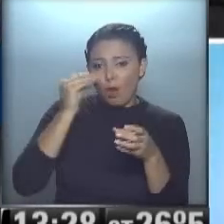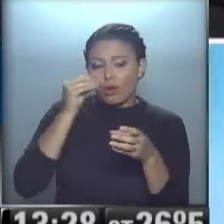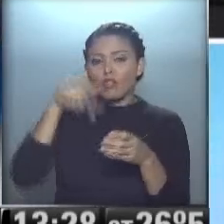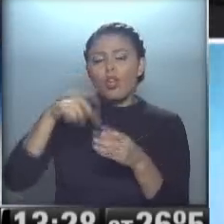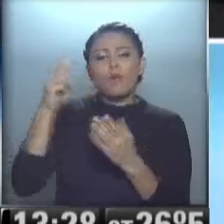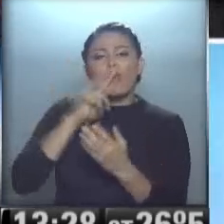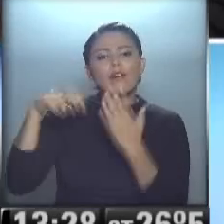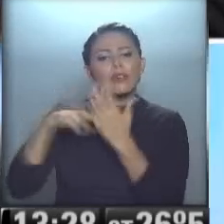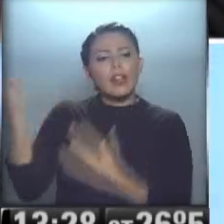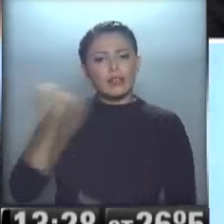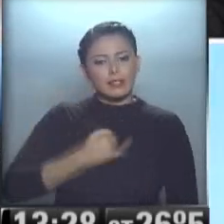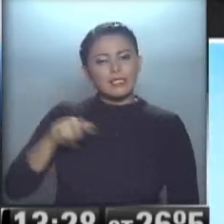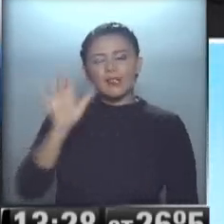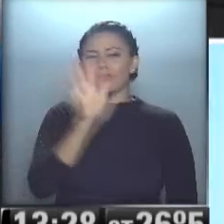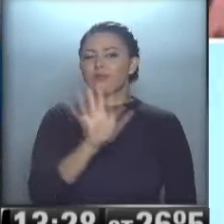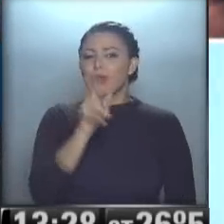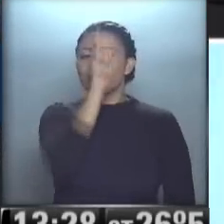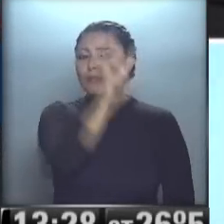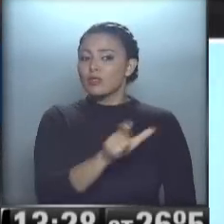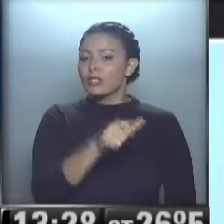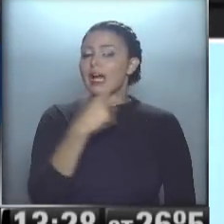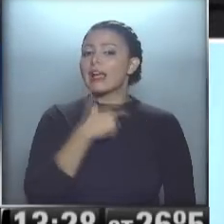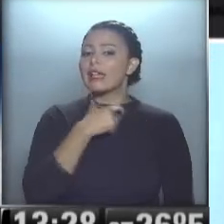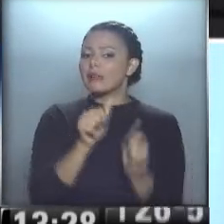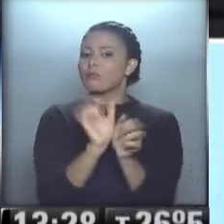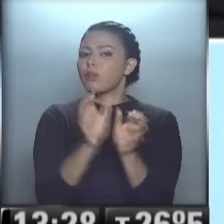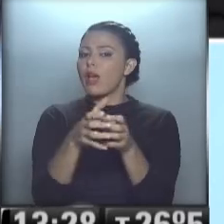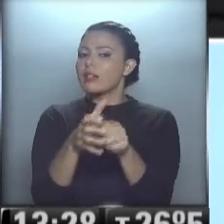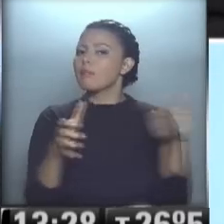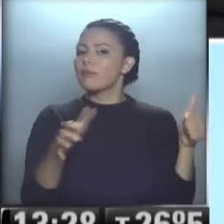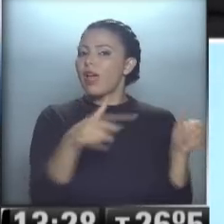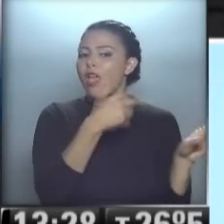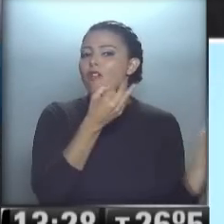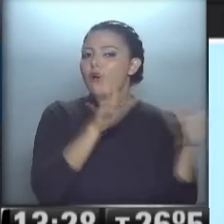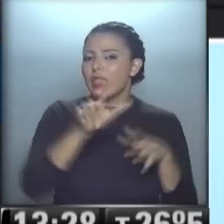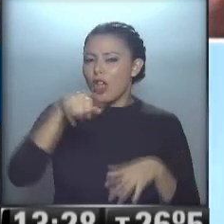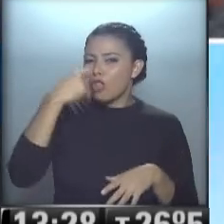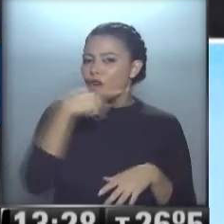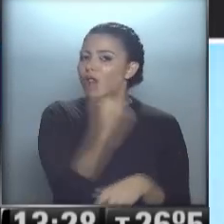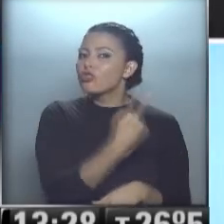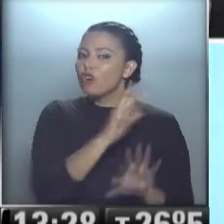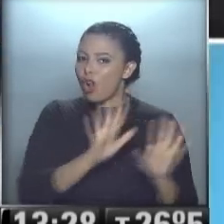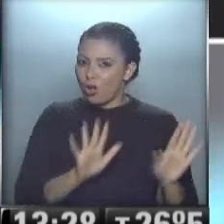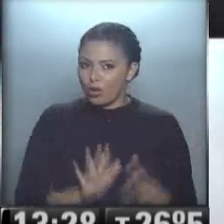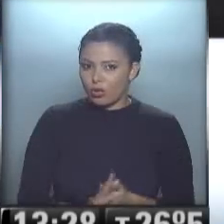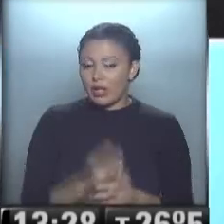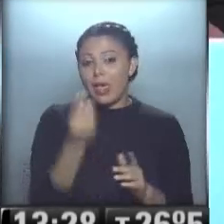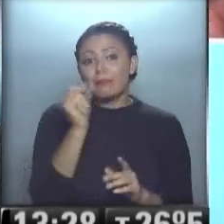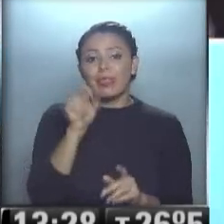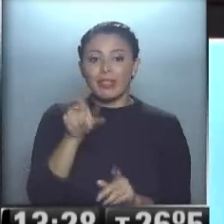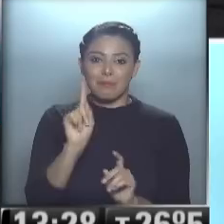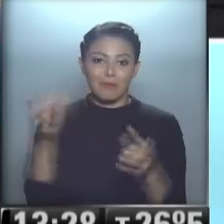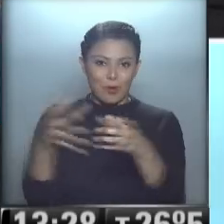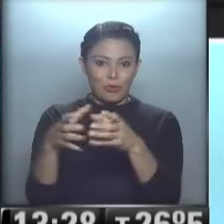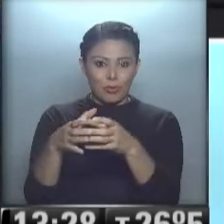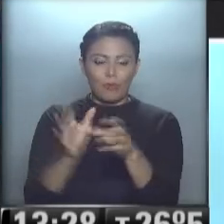cámara que básicamente lo que sospecha es que el fantasma se quería cortar solo vender droga él solo con plata de la Banda O sea